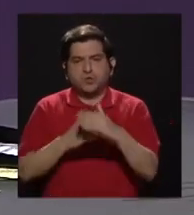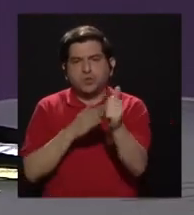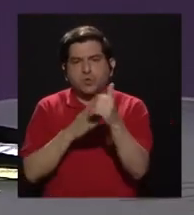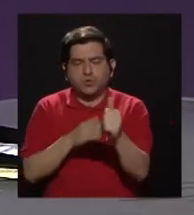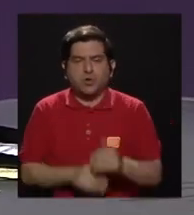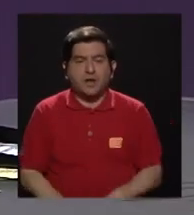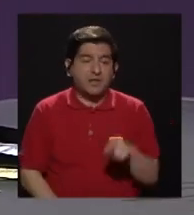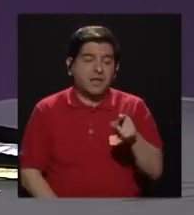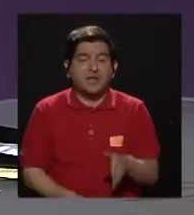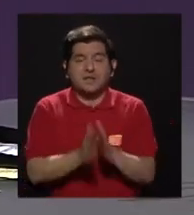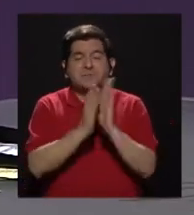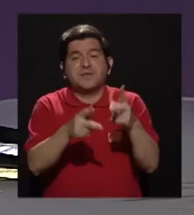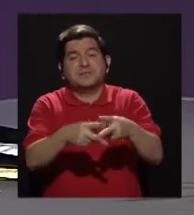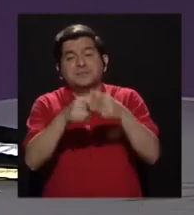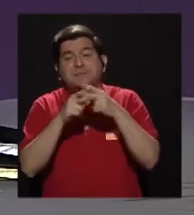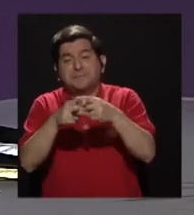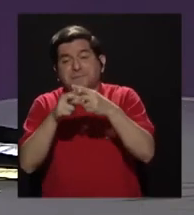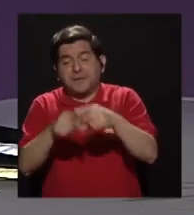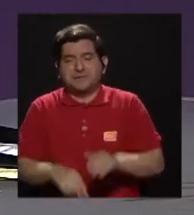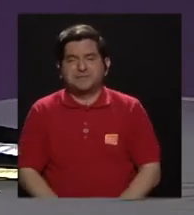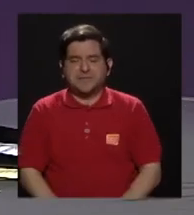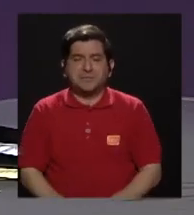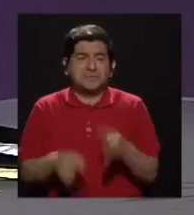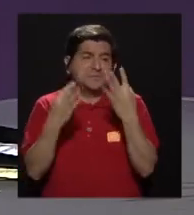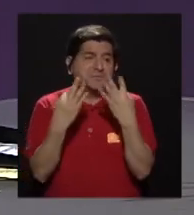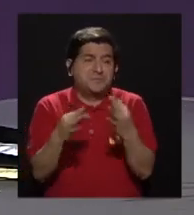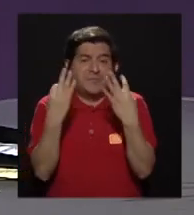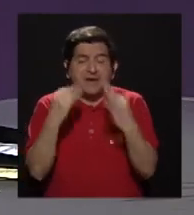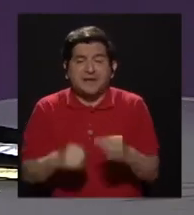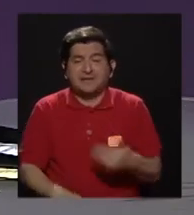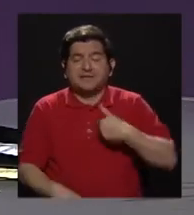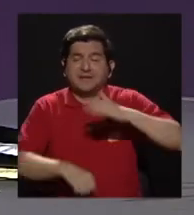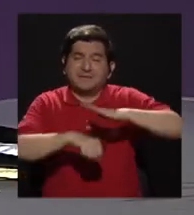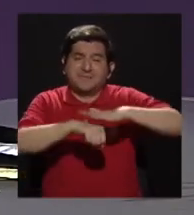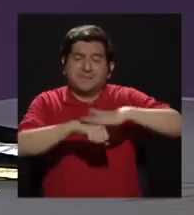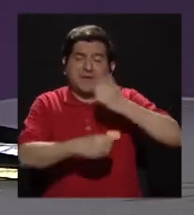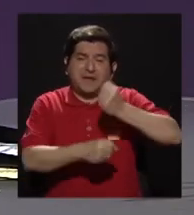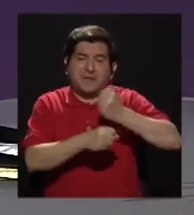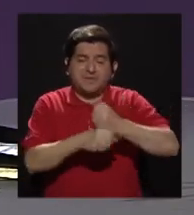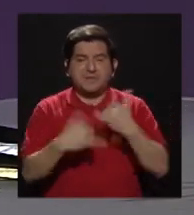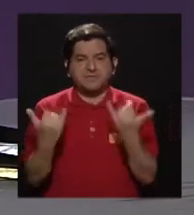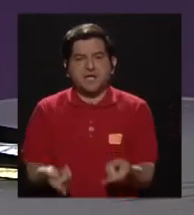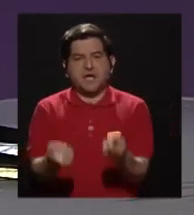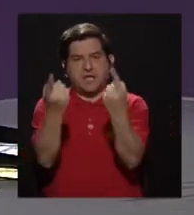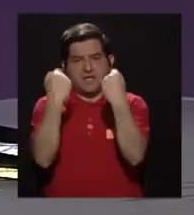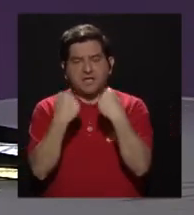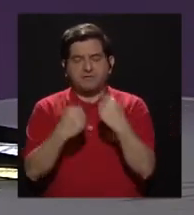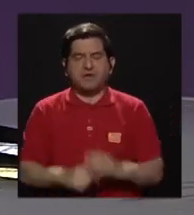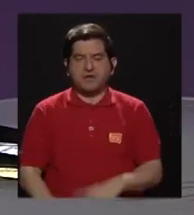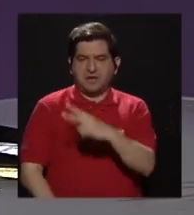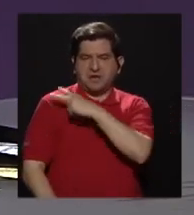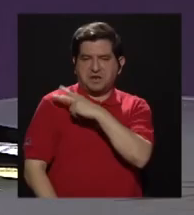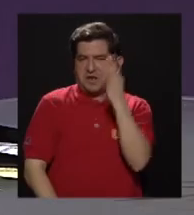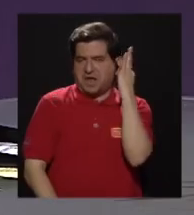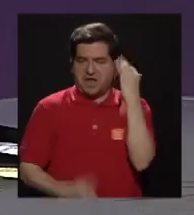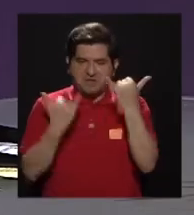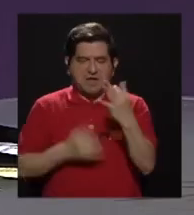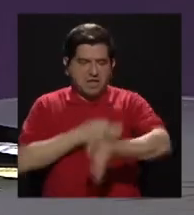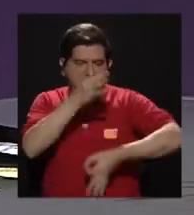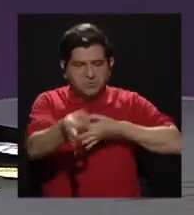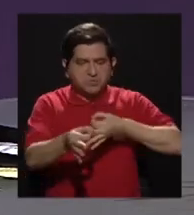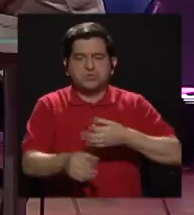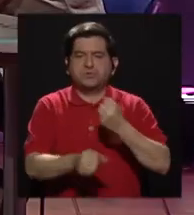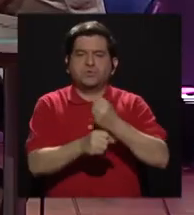hacen préstamo de tripas corazón para poder sacar ese permiso de trabajo, y cuando vienen a veces ya las patronas las han